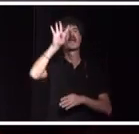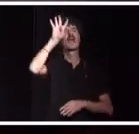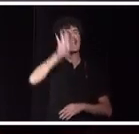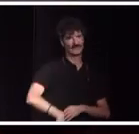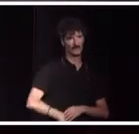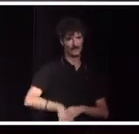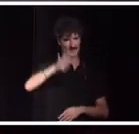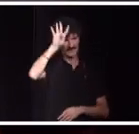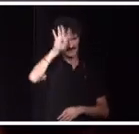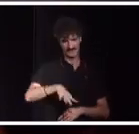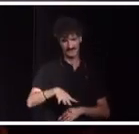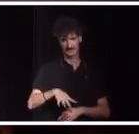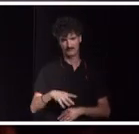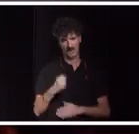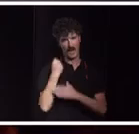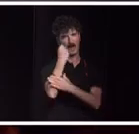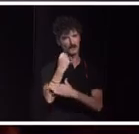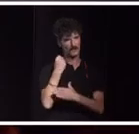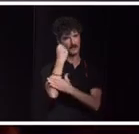Cataluña. Gracias, Conchi.